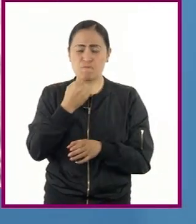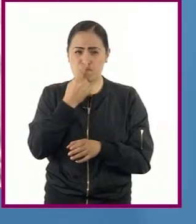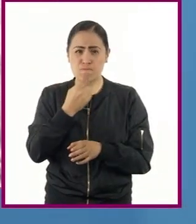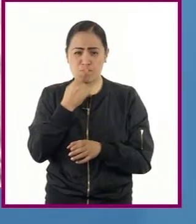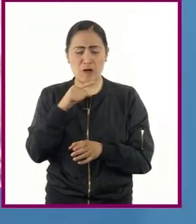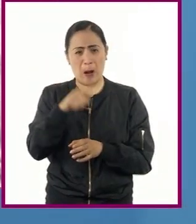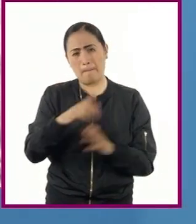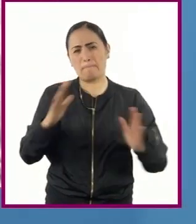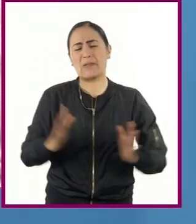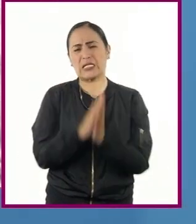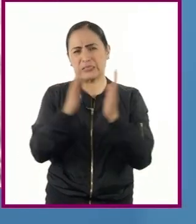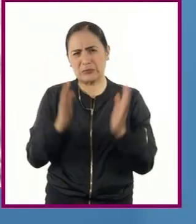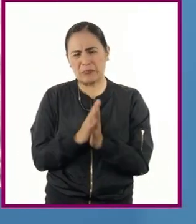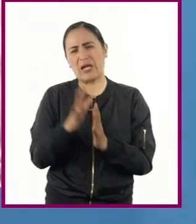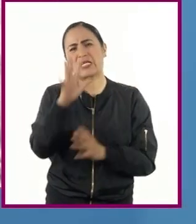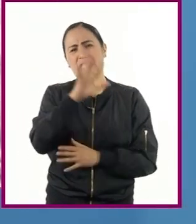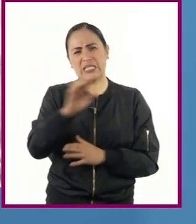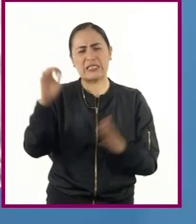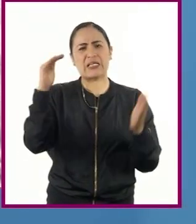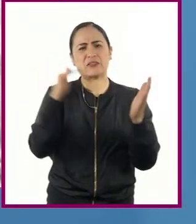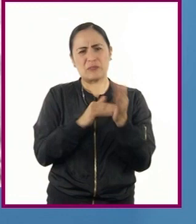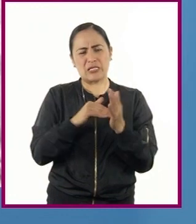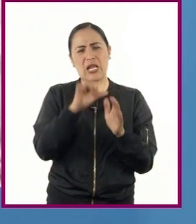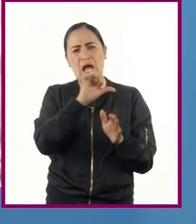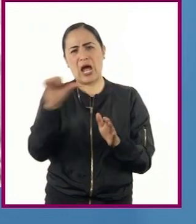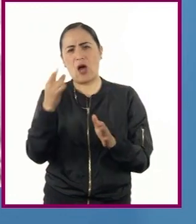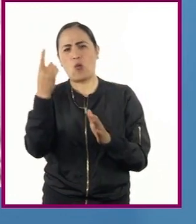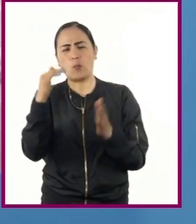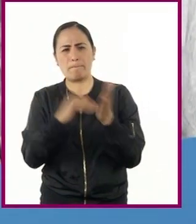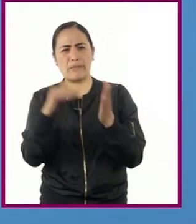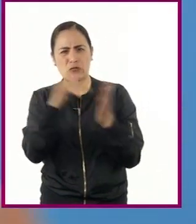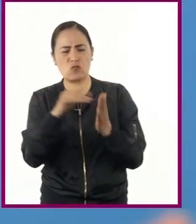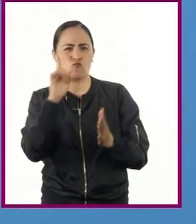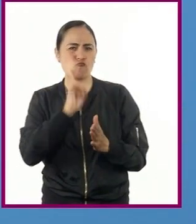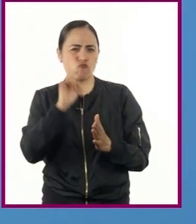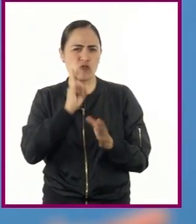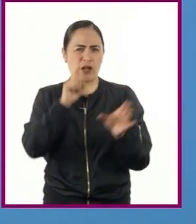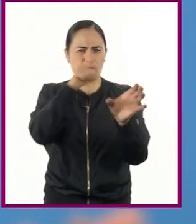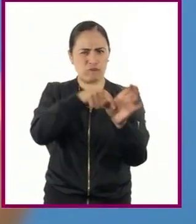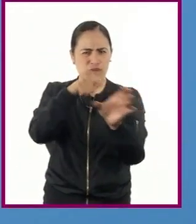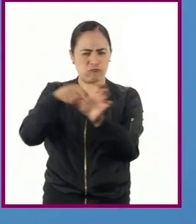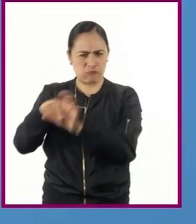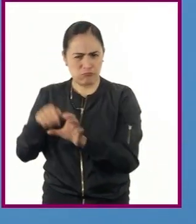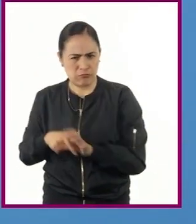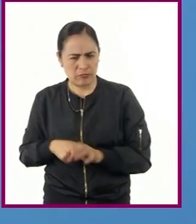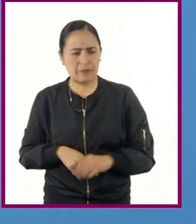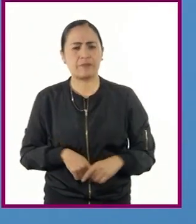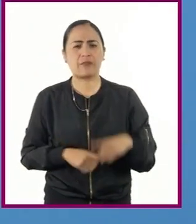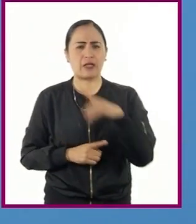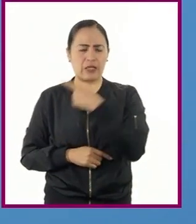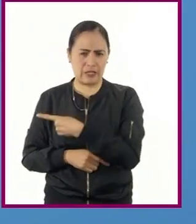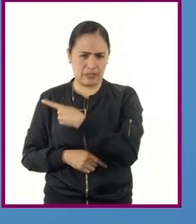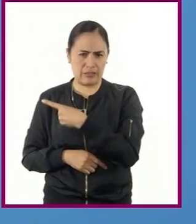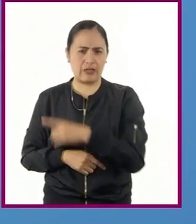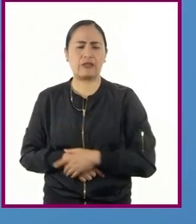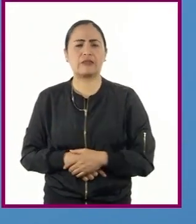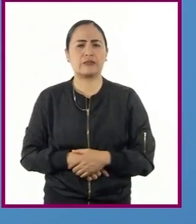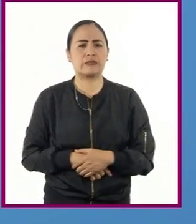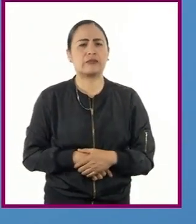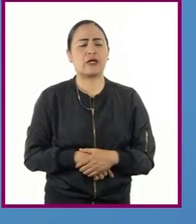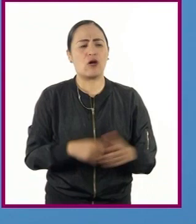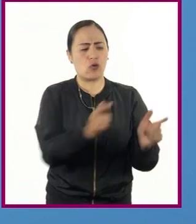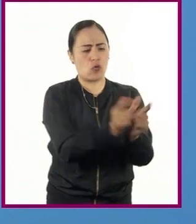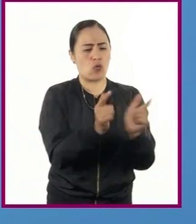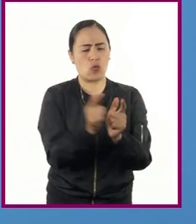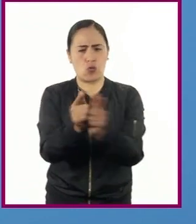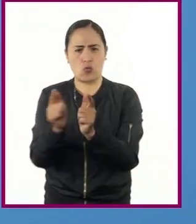participaron entre 500,000 y 1,000,000 de combatientes mujeres. Joseph Stalin creó un grupo de 3 regimientos